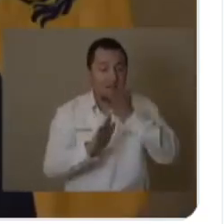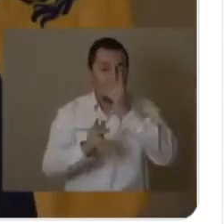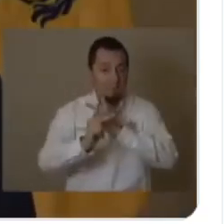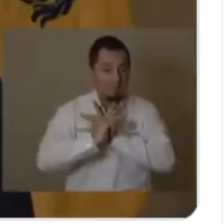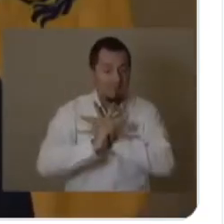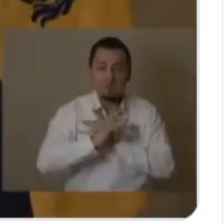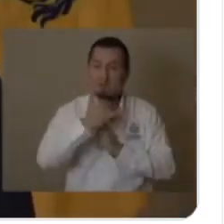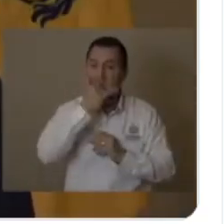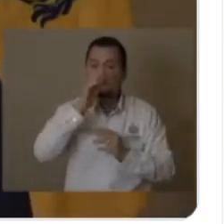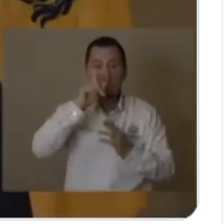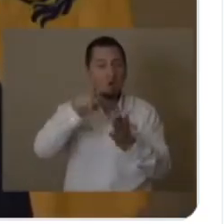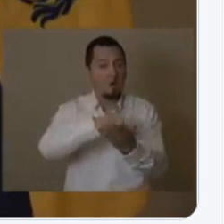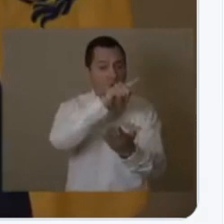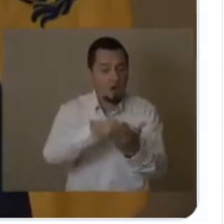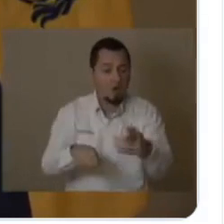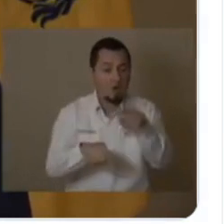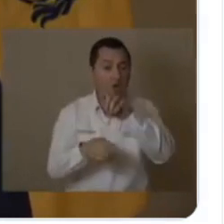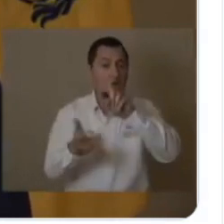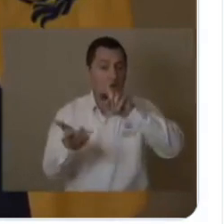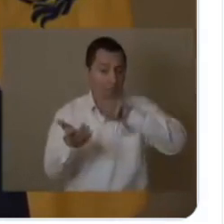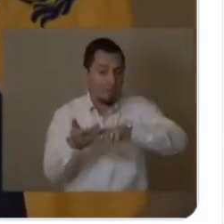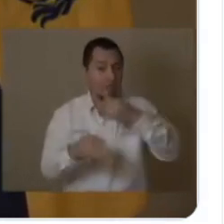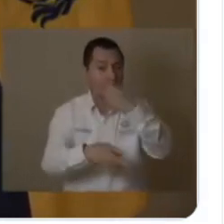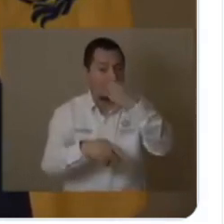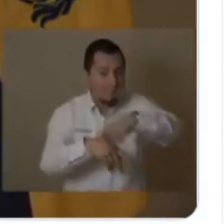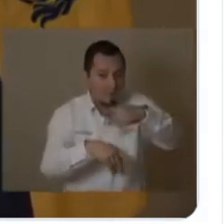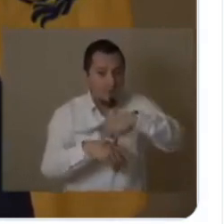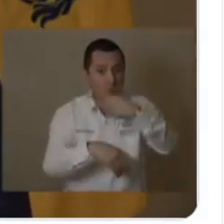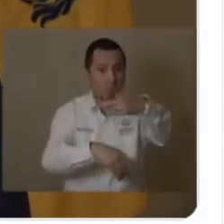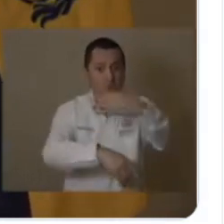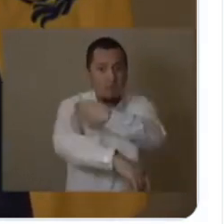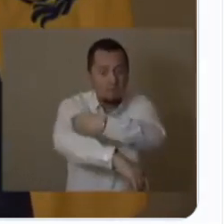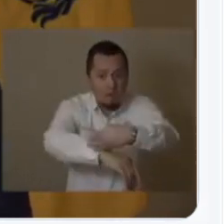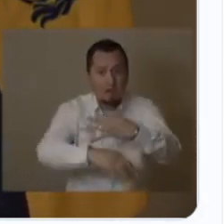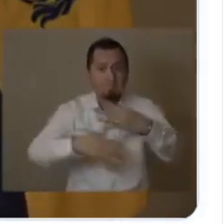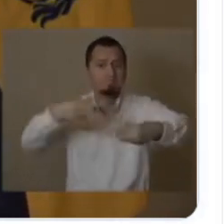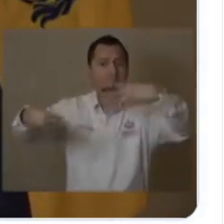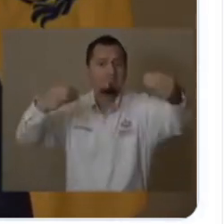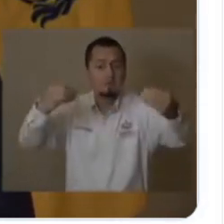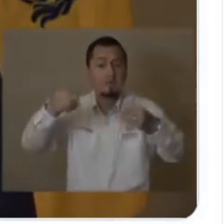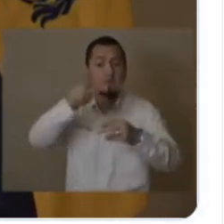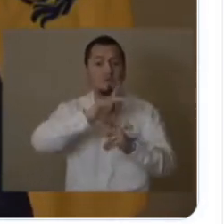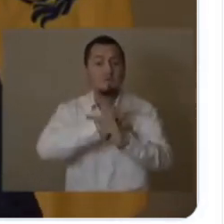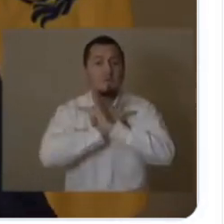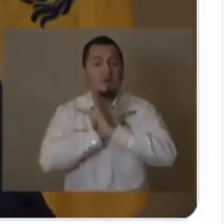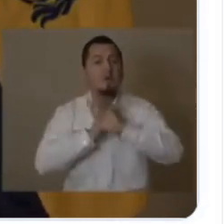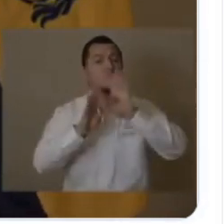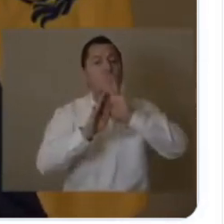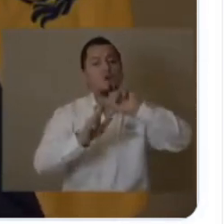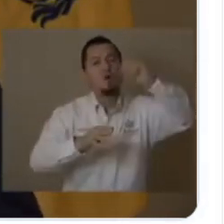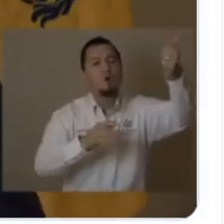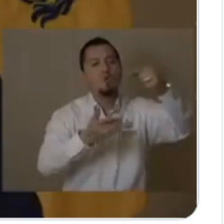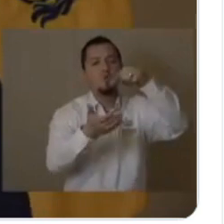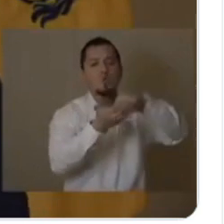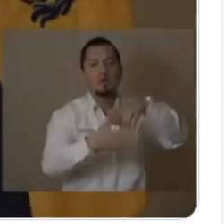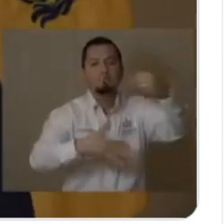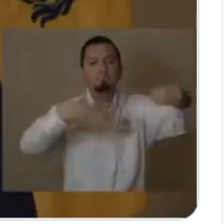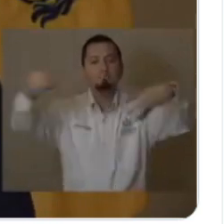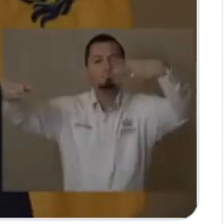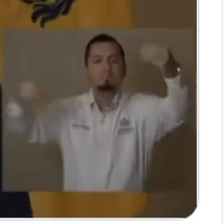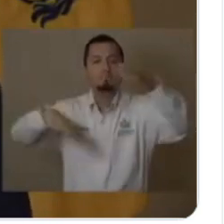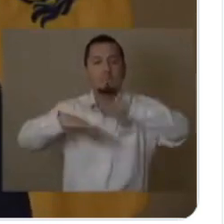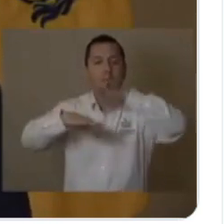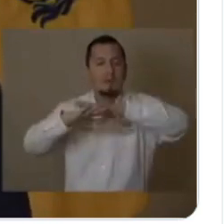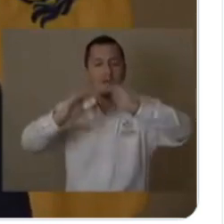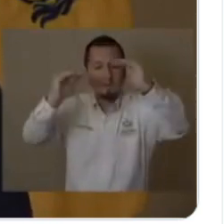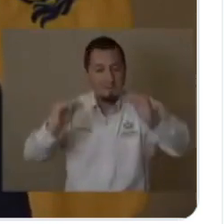vacacional y no se vale pensar que se puede trasladar el quédate en casa a una playa o centro vacacional. Quienes estaban pensando hacerlo deben entender